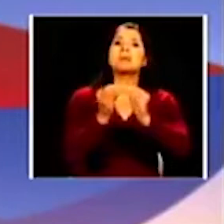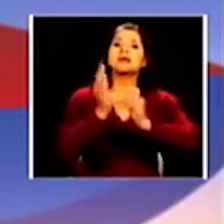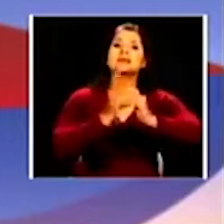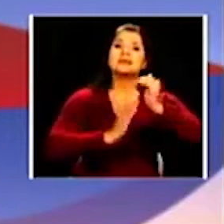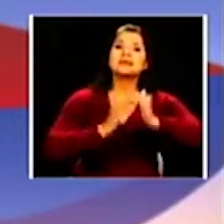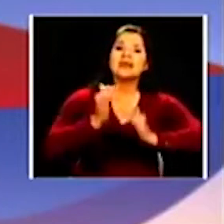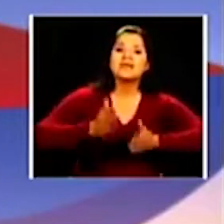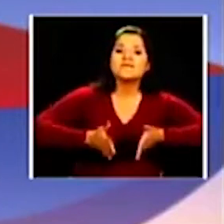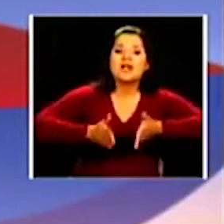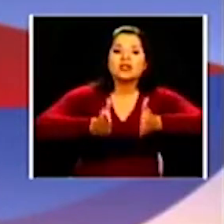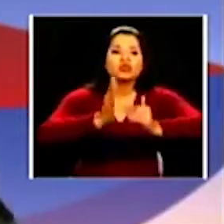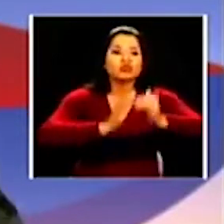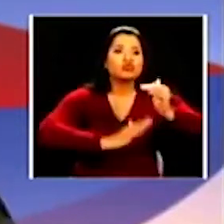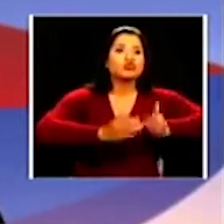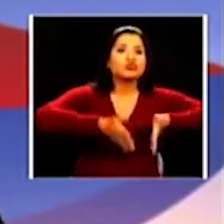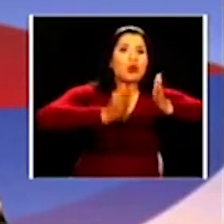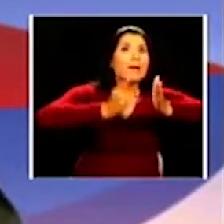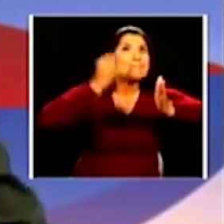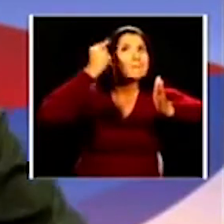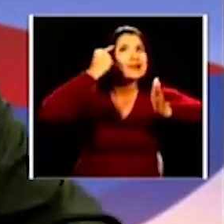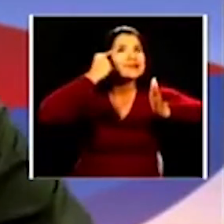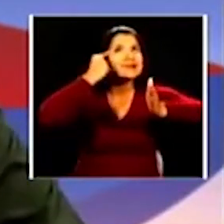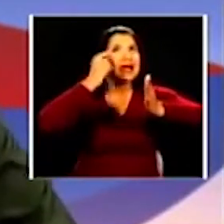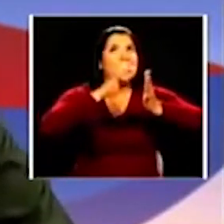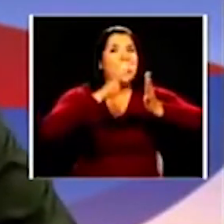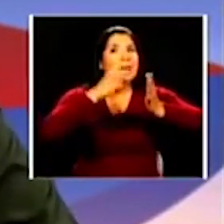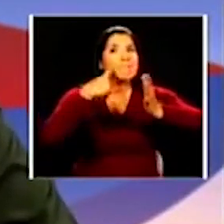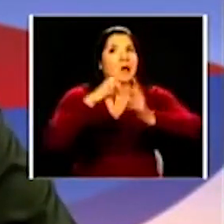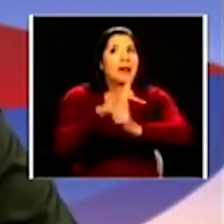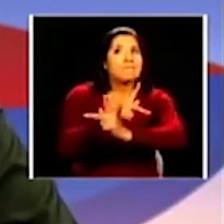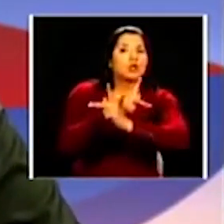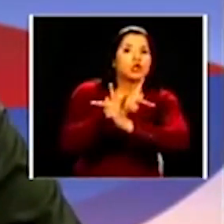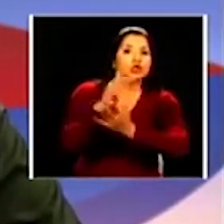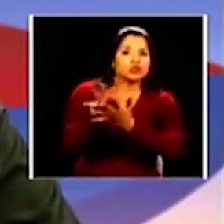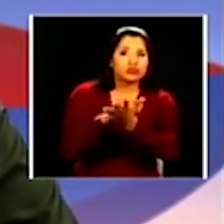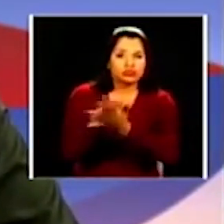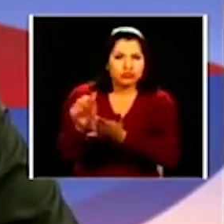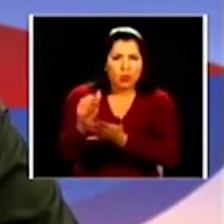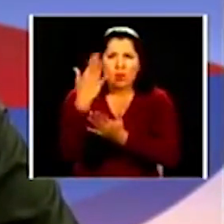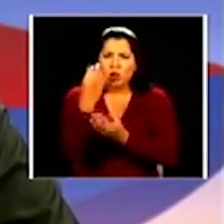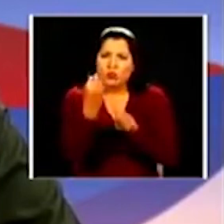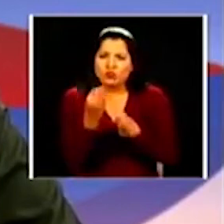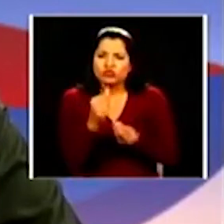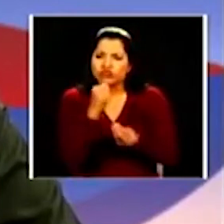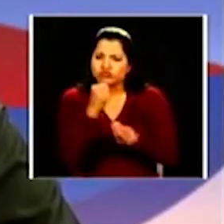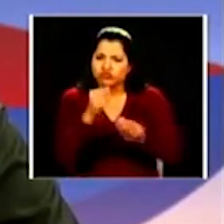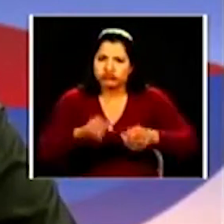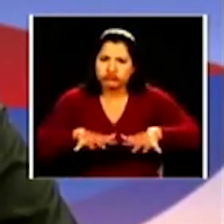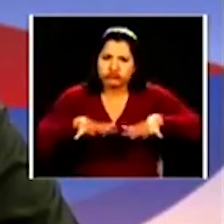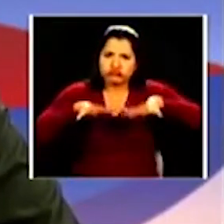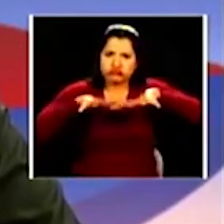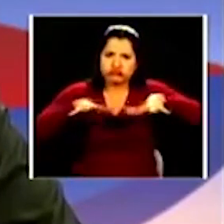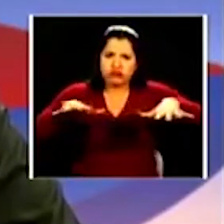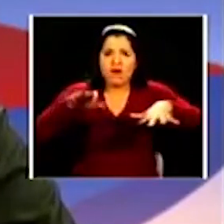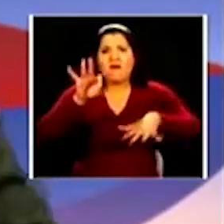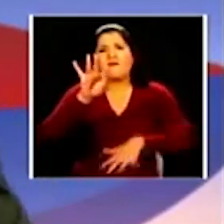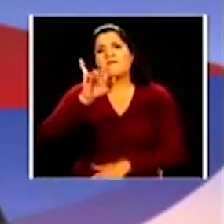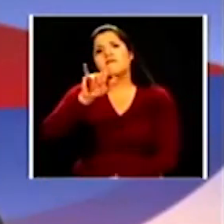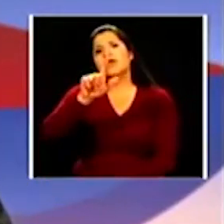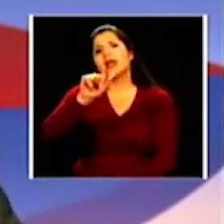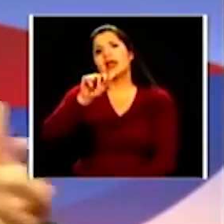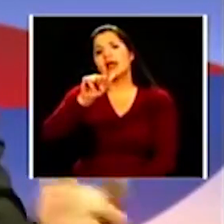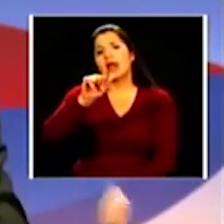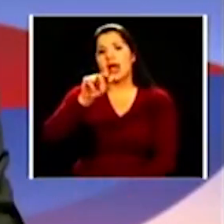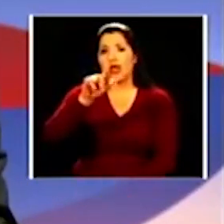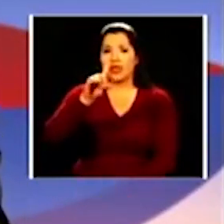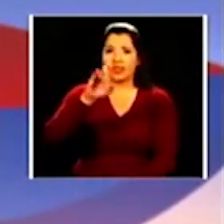eso, pensada para una región que se ve constantemente golpeada por inundaciones. Hablemos de Filadelfia, hablemos de Santa Cruz, hablemos